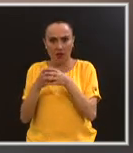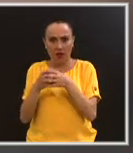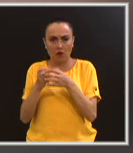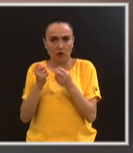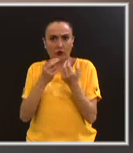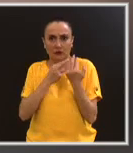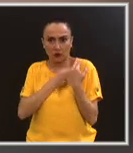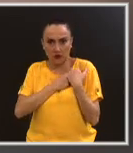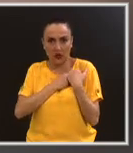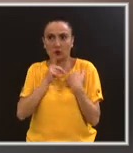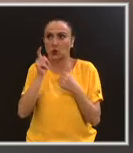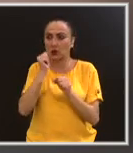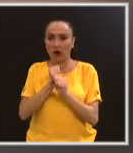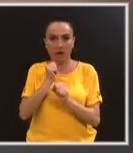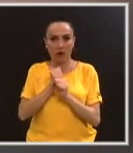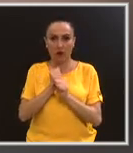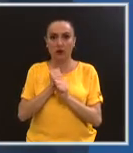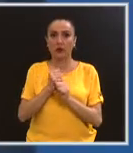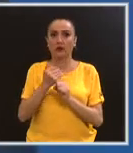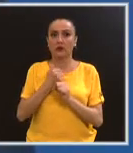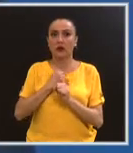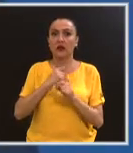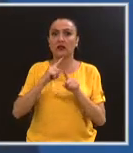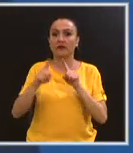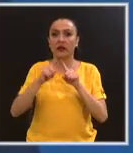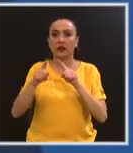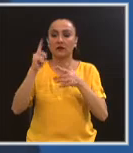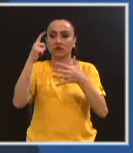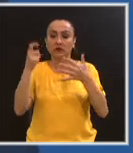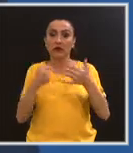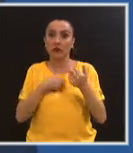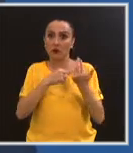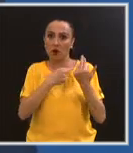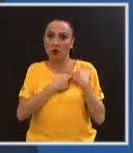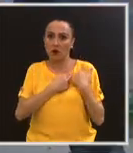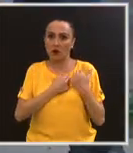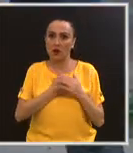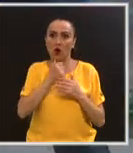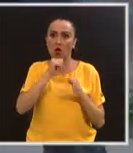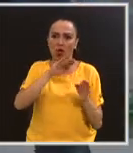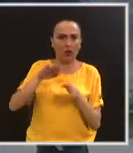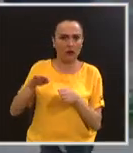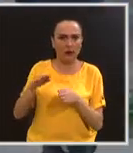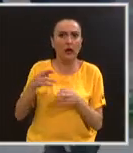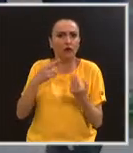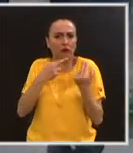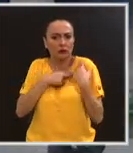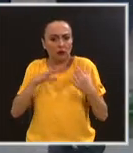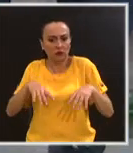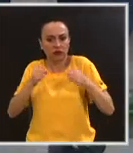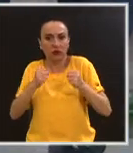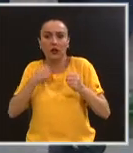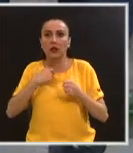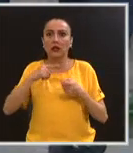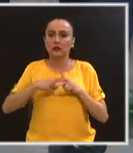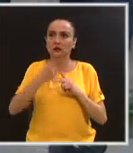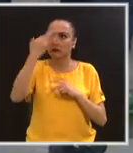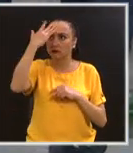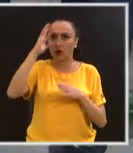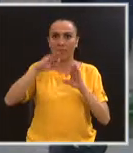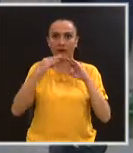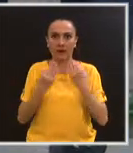responsable tenía su trabajo tenía una serie de responsabilidades que no dejaba de lado y es ahí donde inicia la preocupación de su